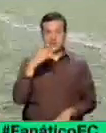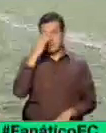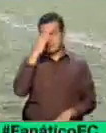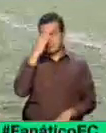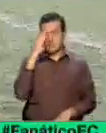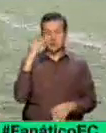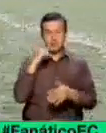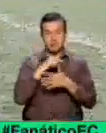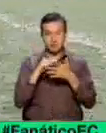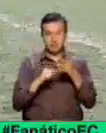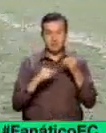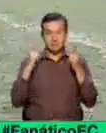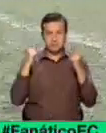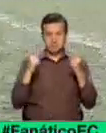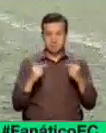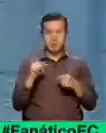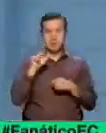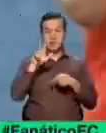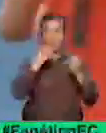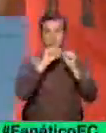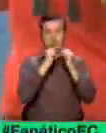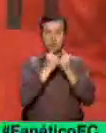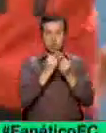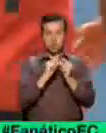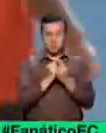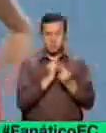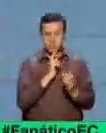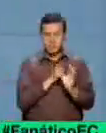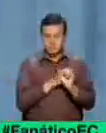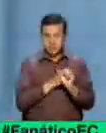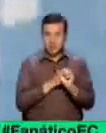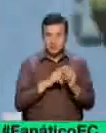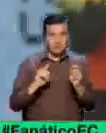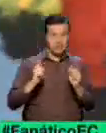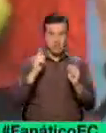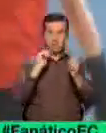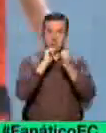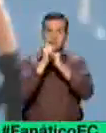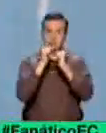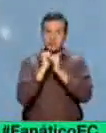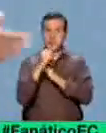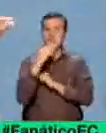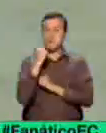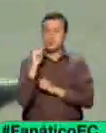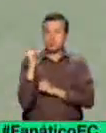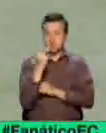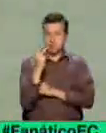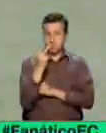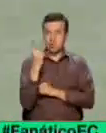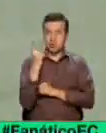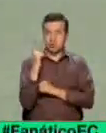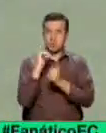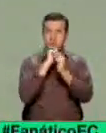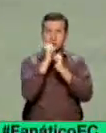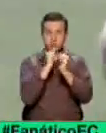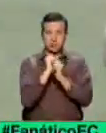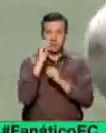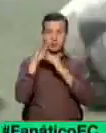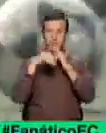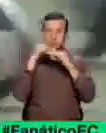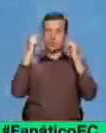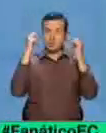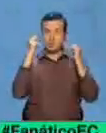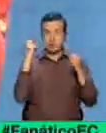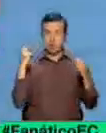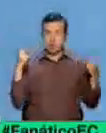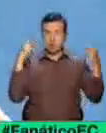el formato que se juega con 3 grupos, clasificarán los primeros de cada llave y el mejor segundo. Posteriormente, los ganadores de cada